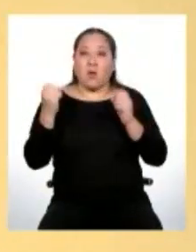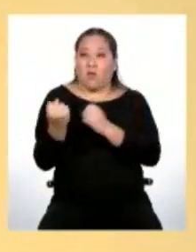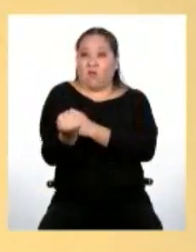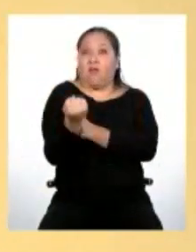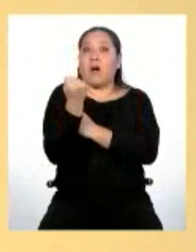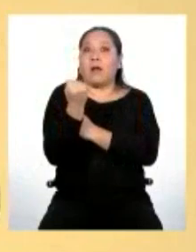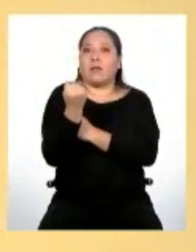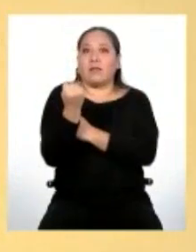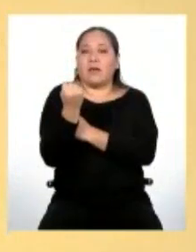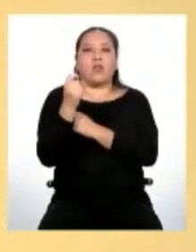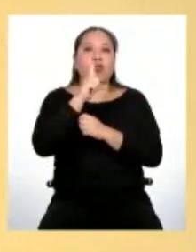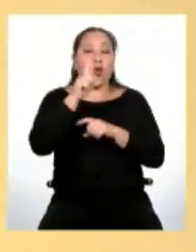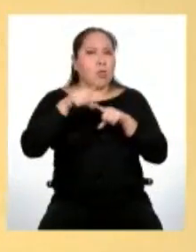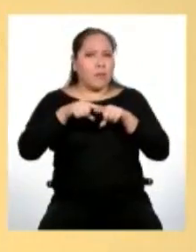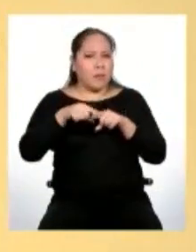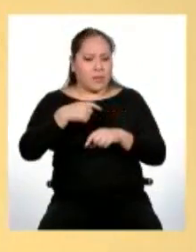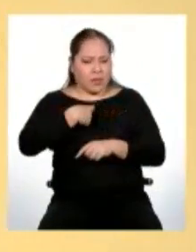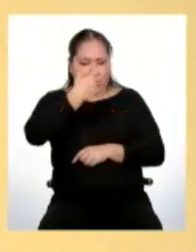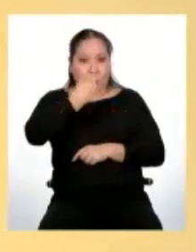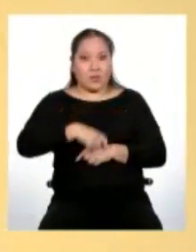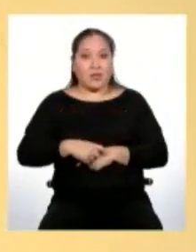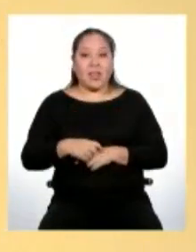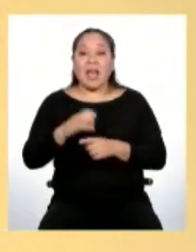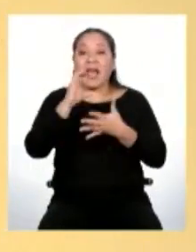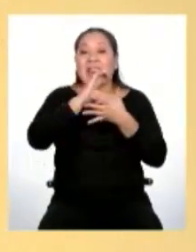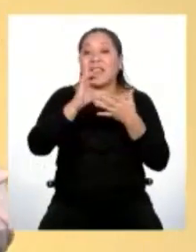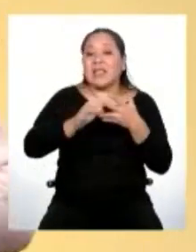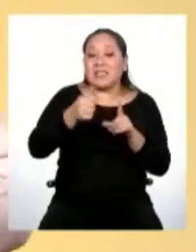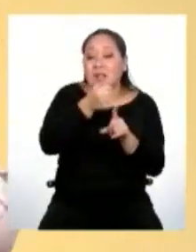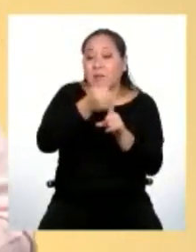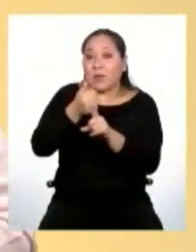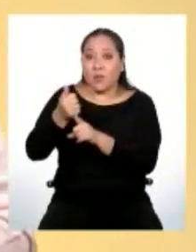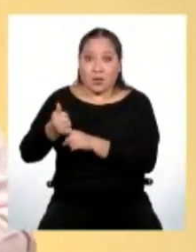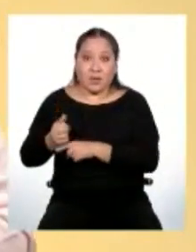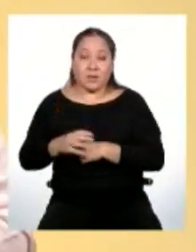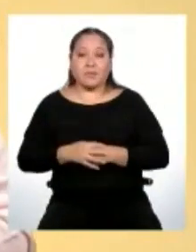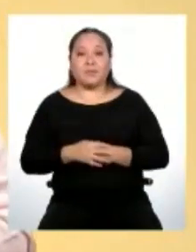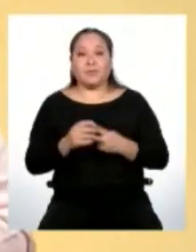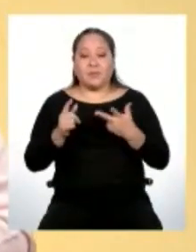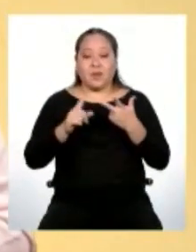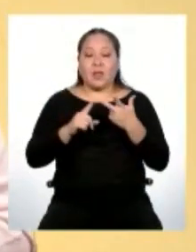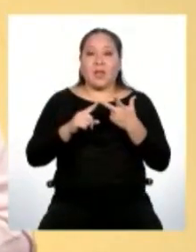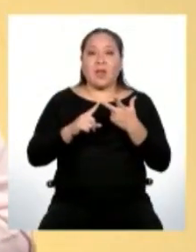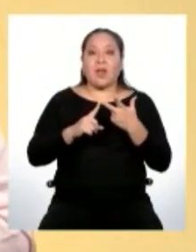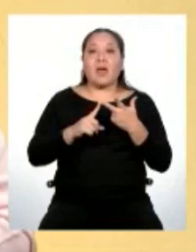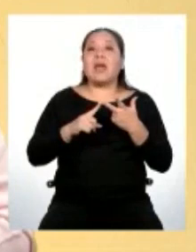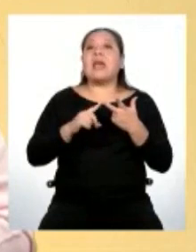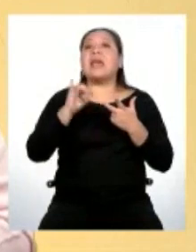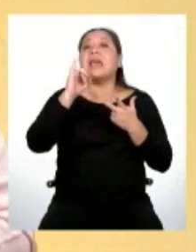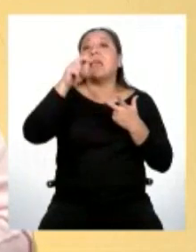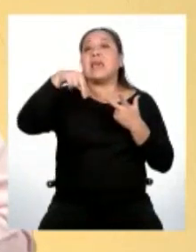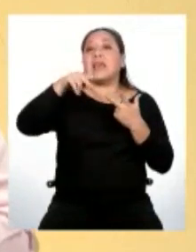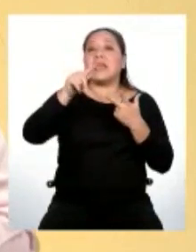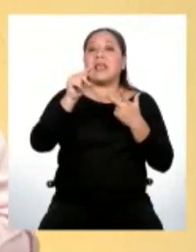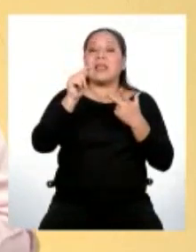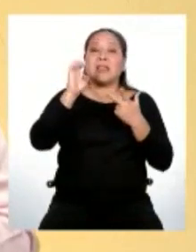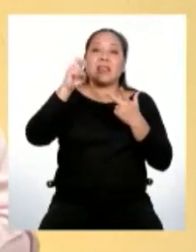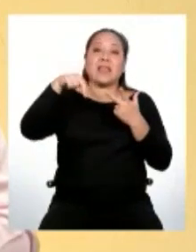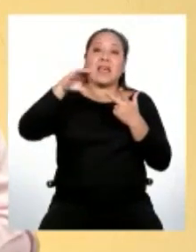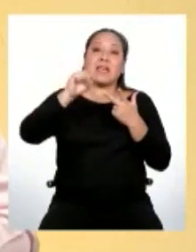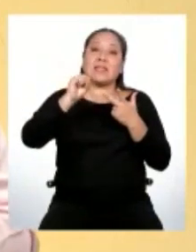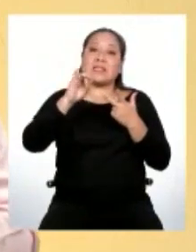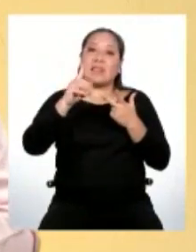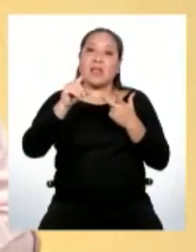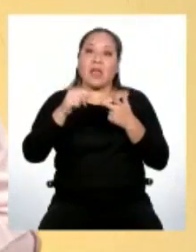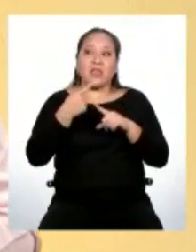y no dependen del estado de ánimo, sino de características fisiológicas. Luego está la intensidad. No usamos la voz de la misma manera en